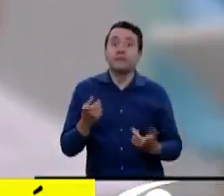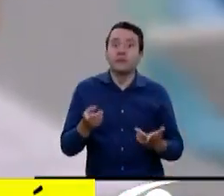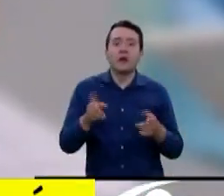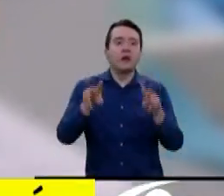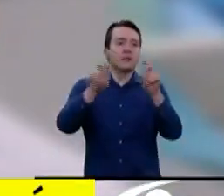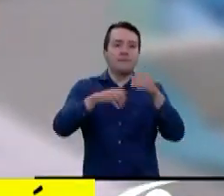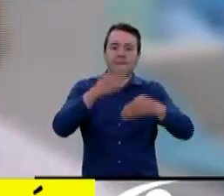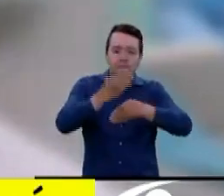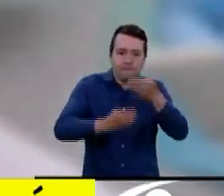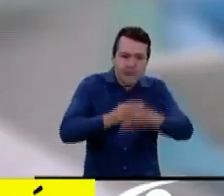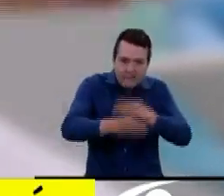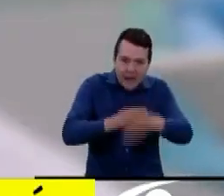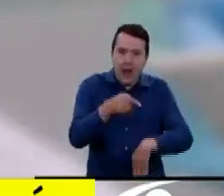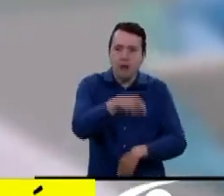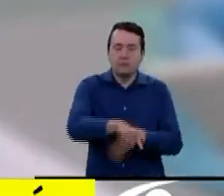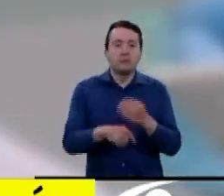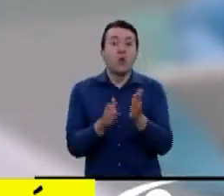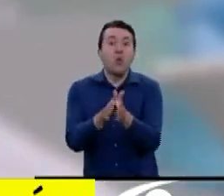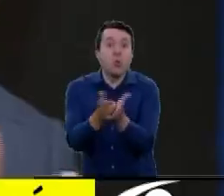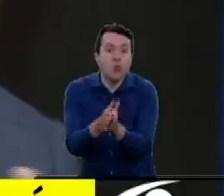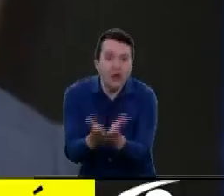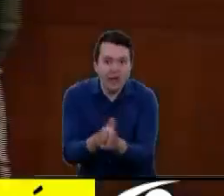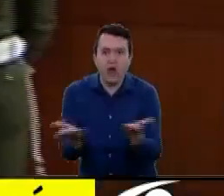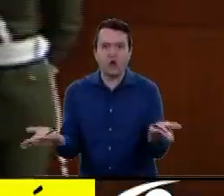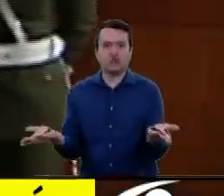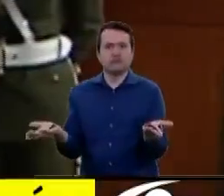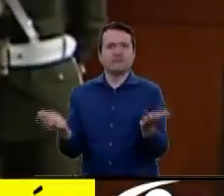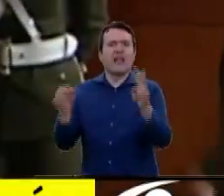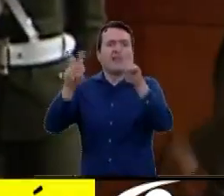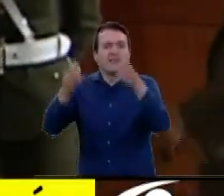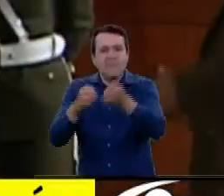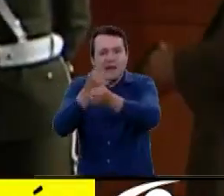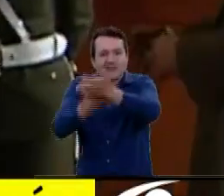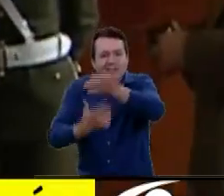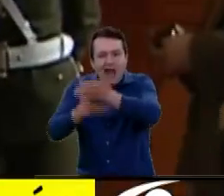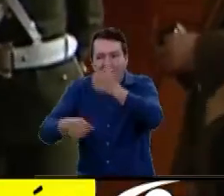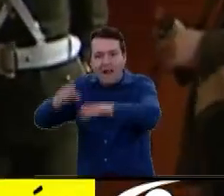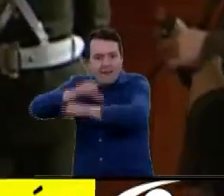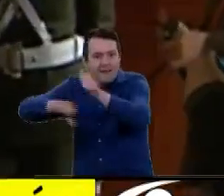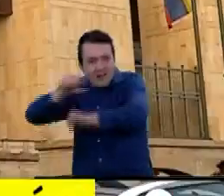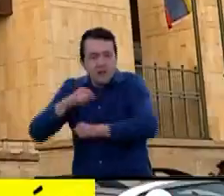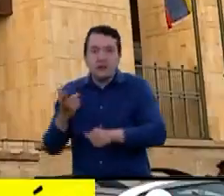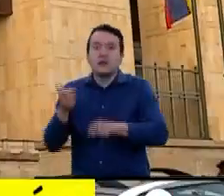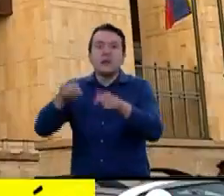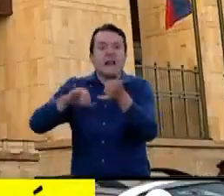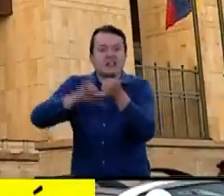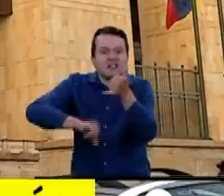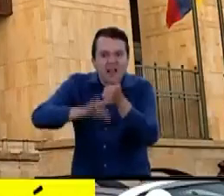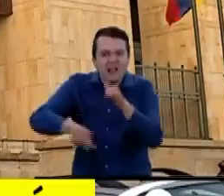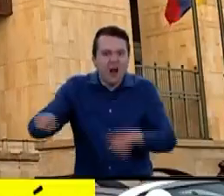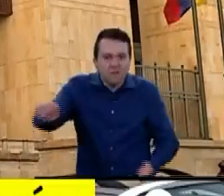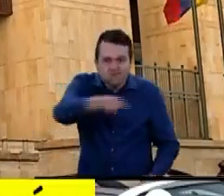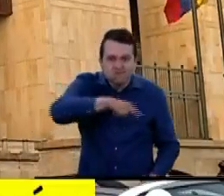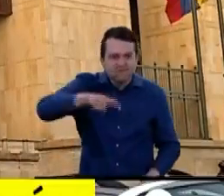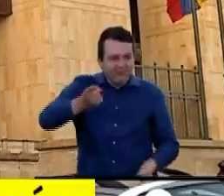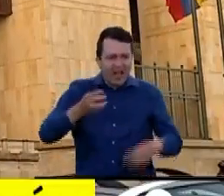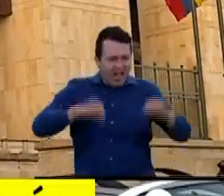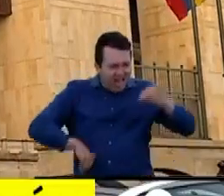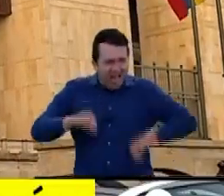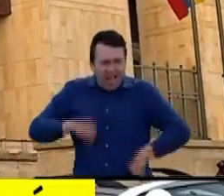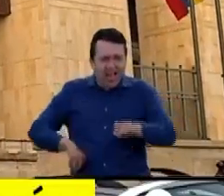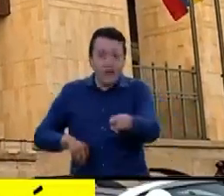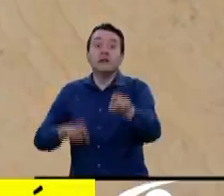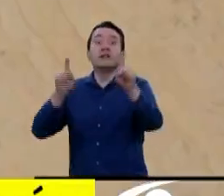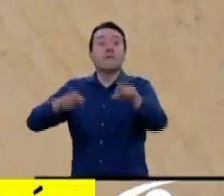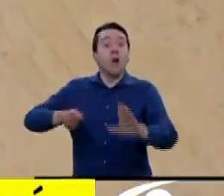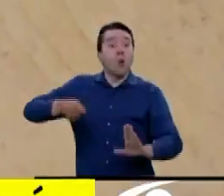cuadernos, de la hemofilia, del SIDA y uno de los más vergonzosos de todos, el de la toga, que implicó a